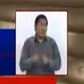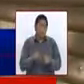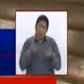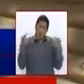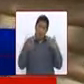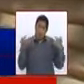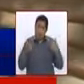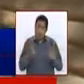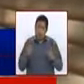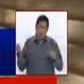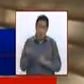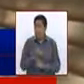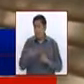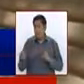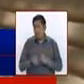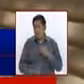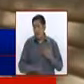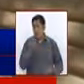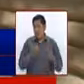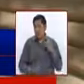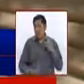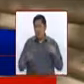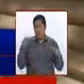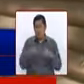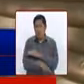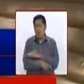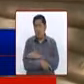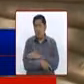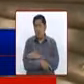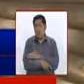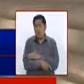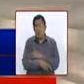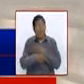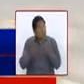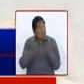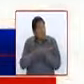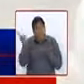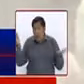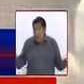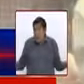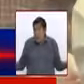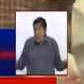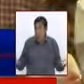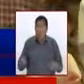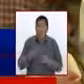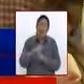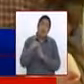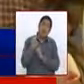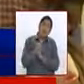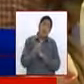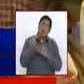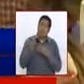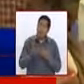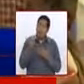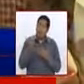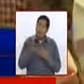balean, le pegan, le queman el carro, lo matan. Es la verdad. Ante esta situación son fáciles de